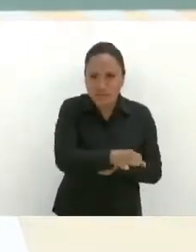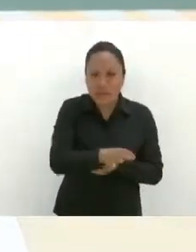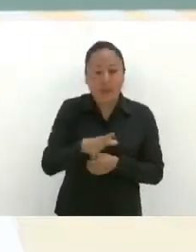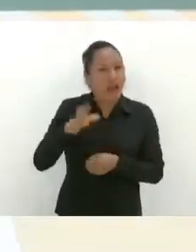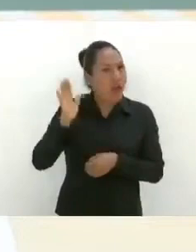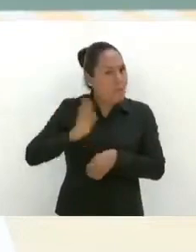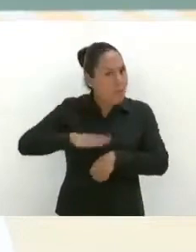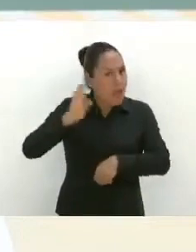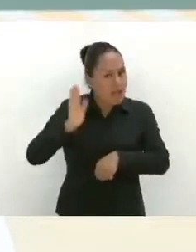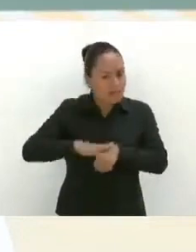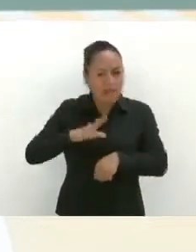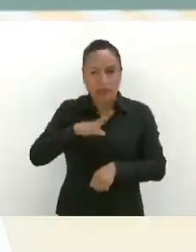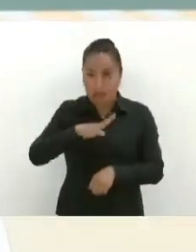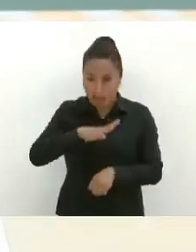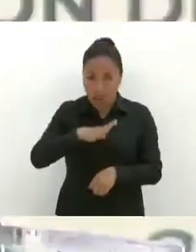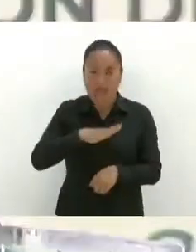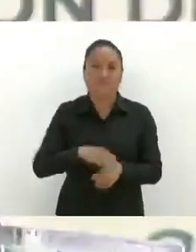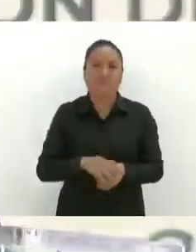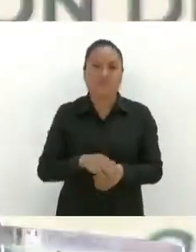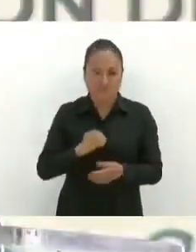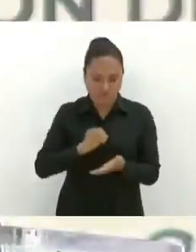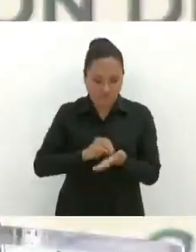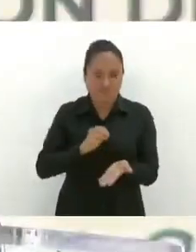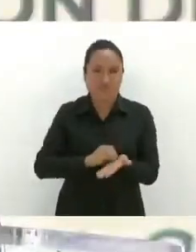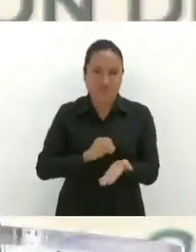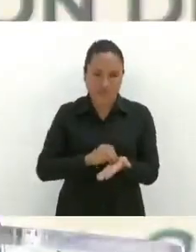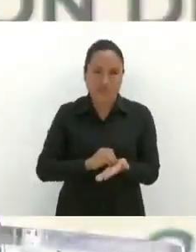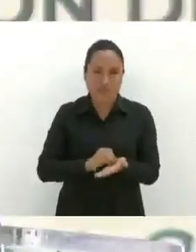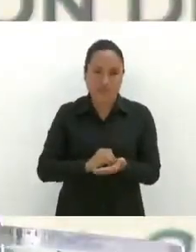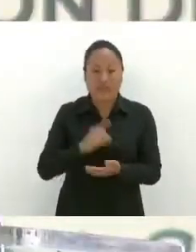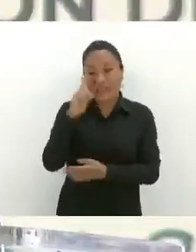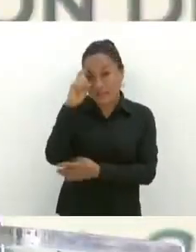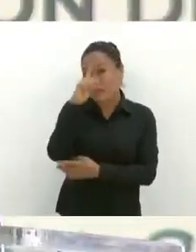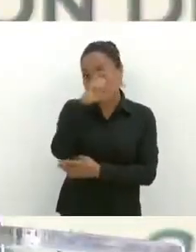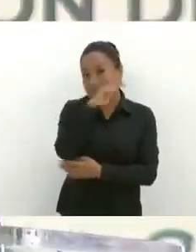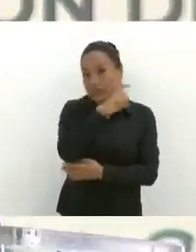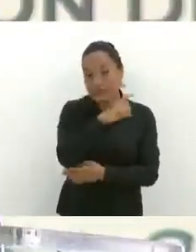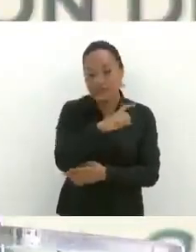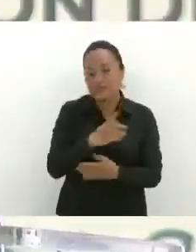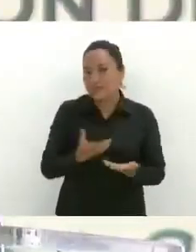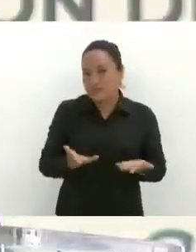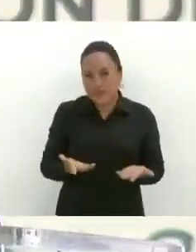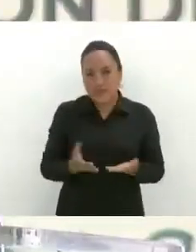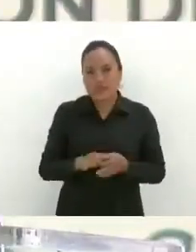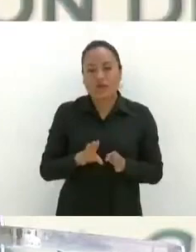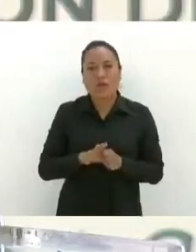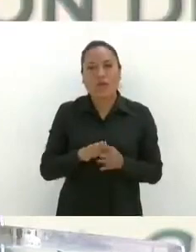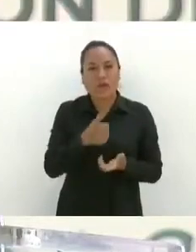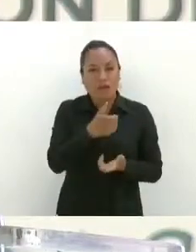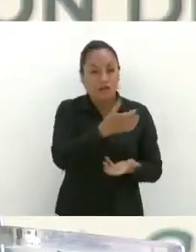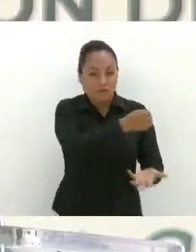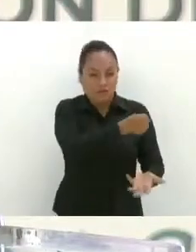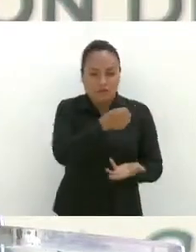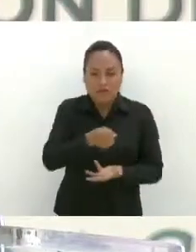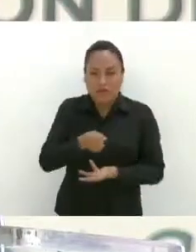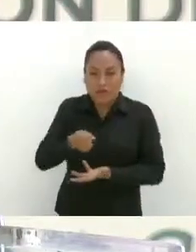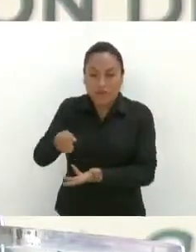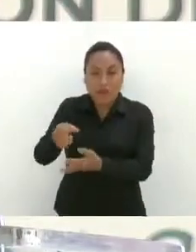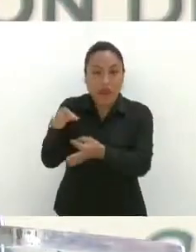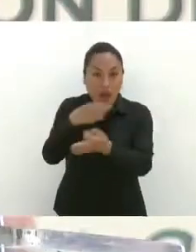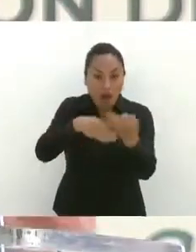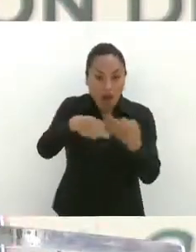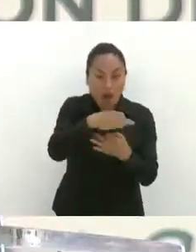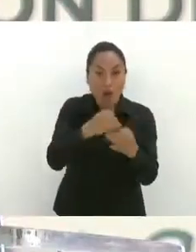muchas más bandas Y que pues Sabemos que es complejo Que no pueden llegar todos los recursos al mismo tiempo Pero